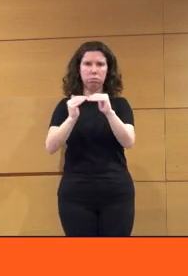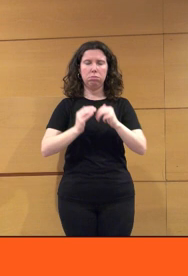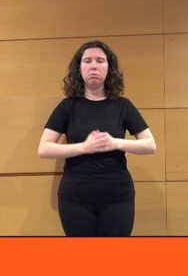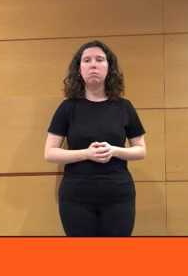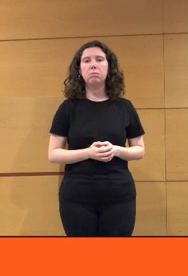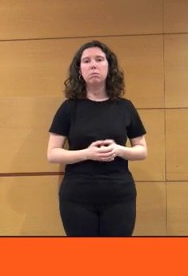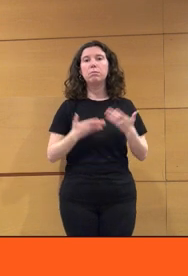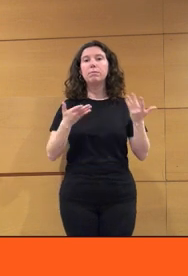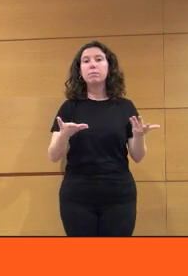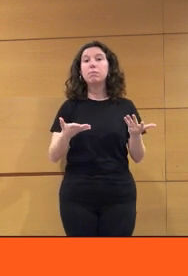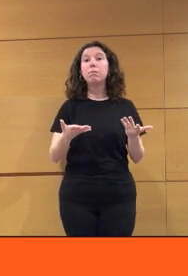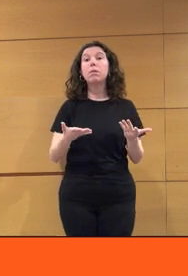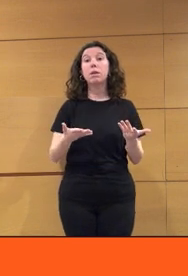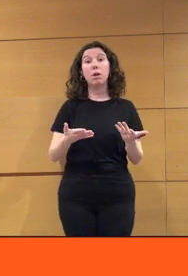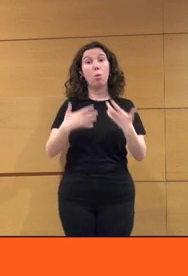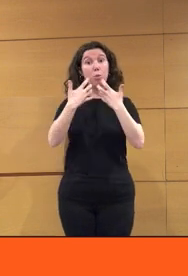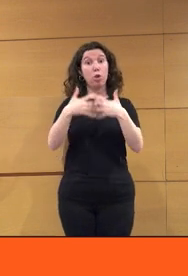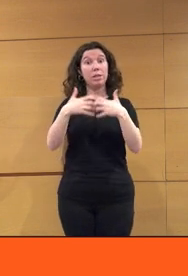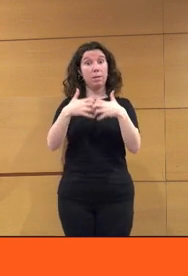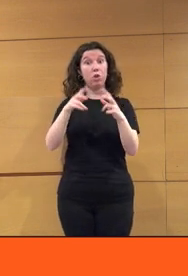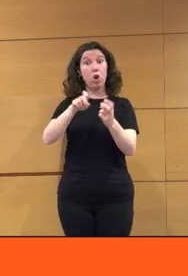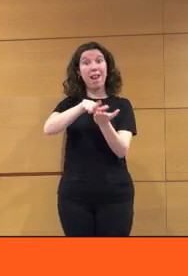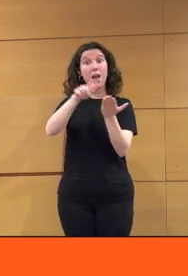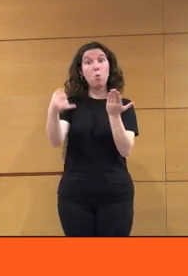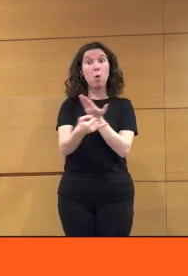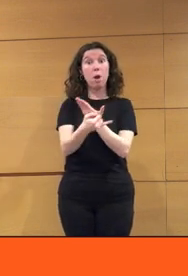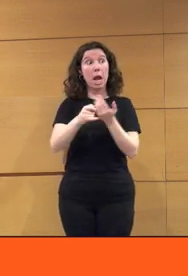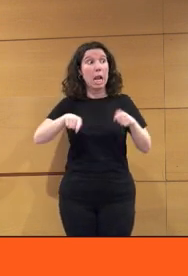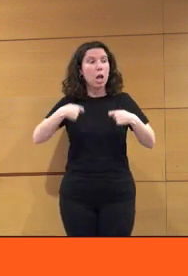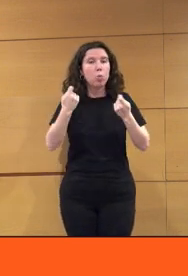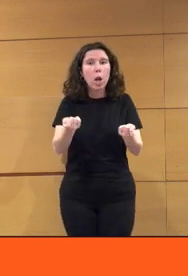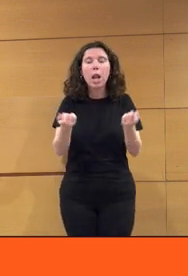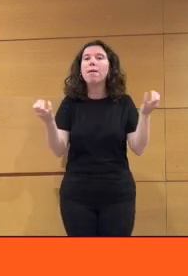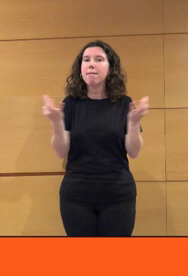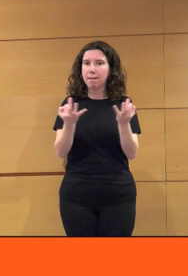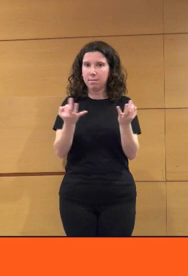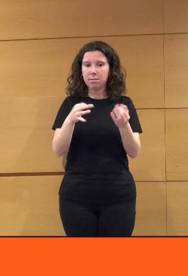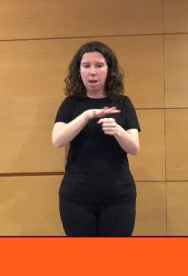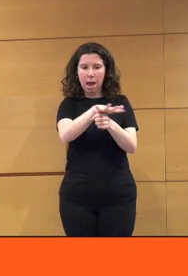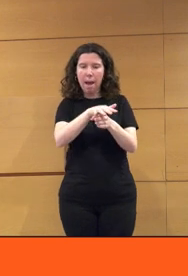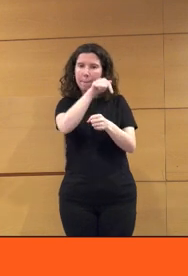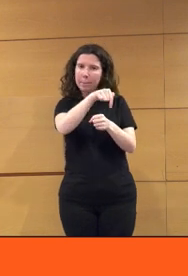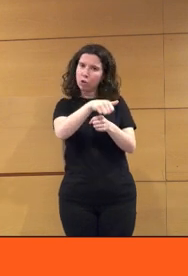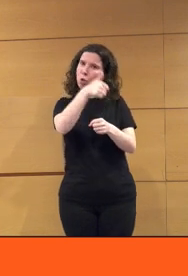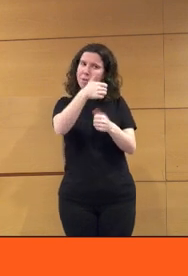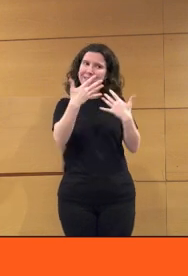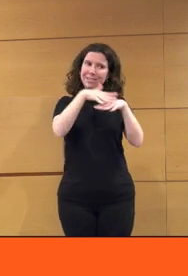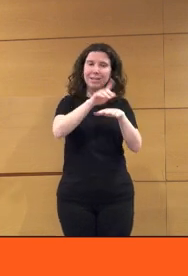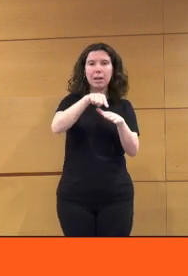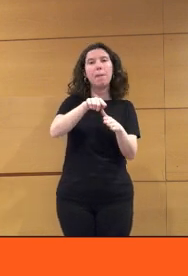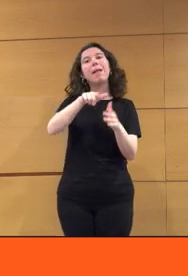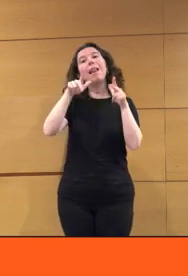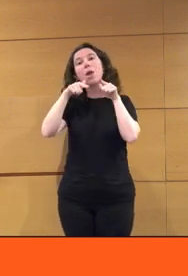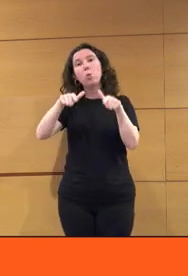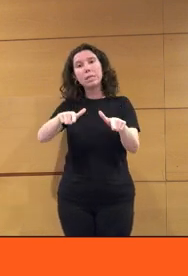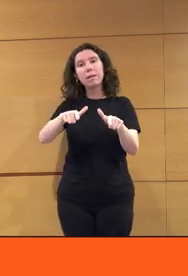El procesamiento del lenguaje natural es un campo interdisciplinario, incluye obviamente lingüística y ciencias de la computación